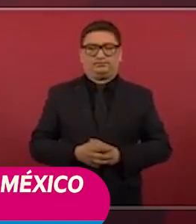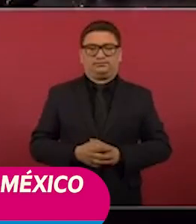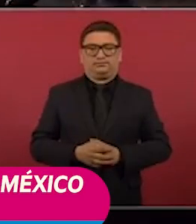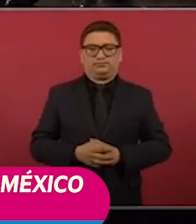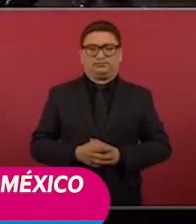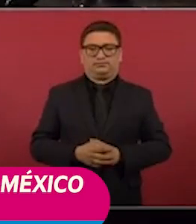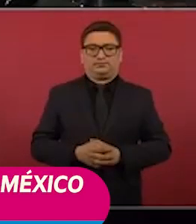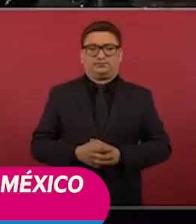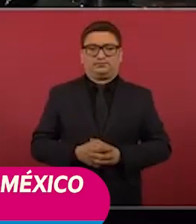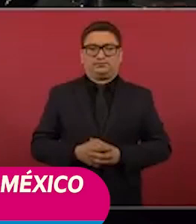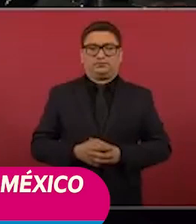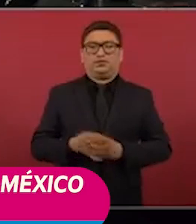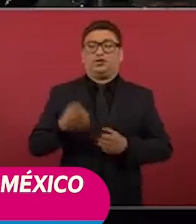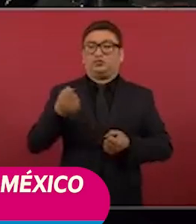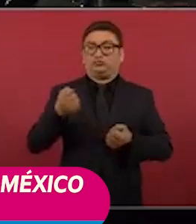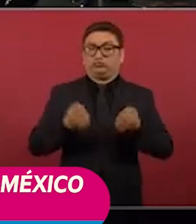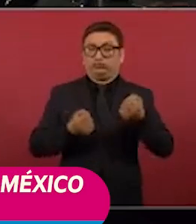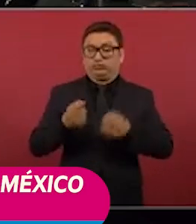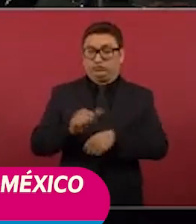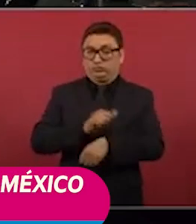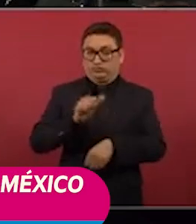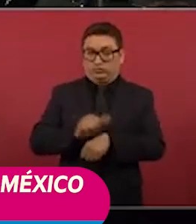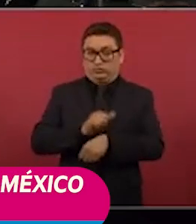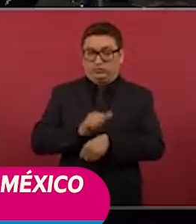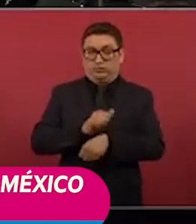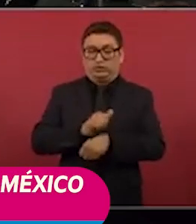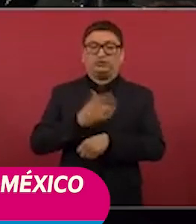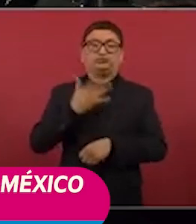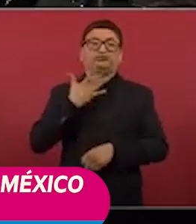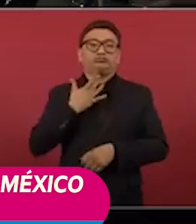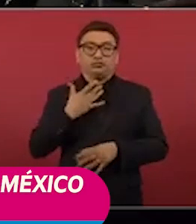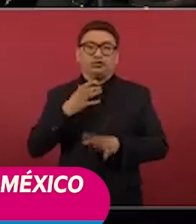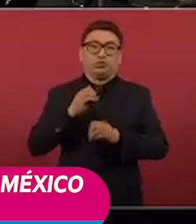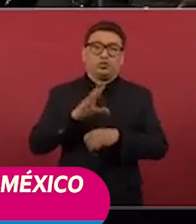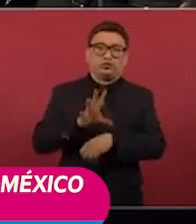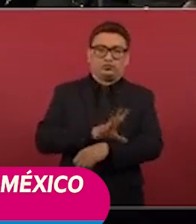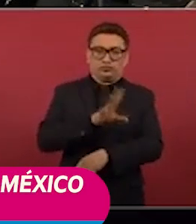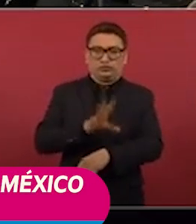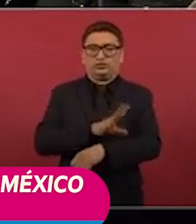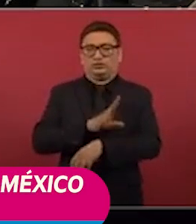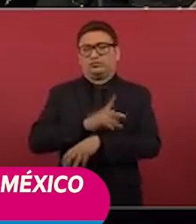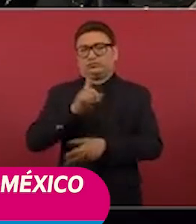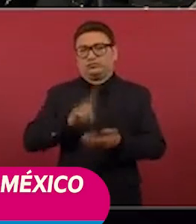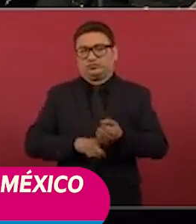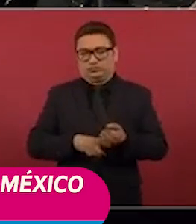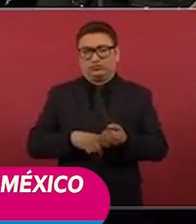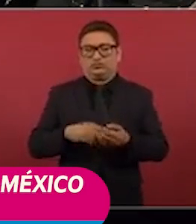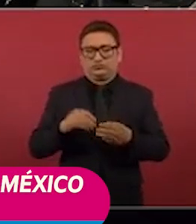Y los vehículos, sean de gasolina o sean eléctricos, llevan